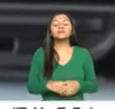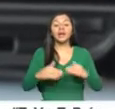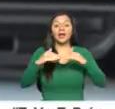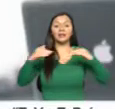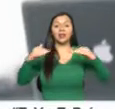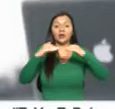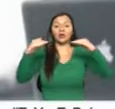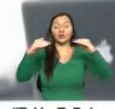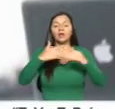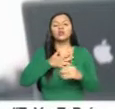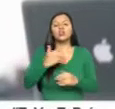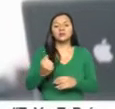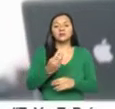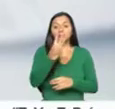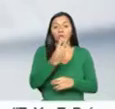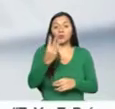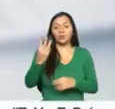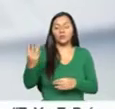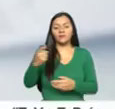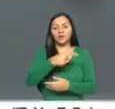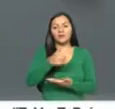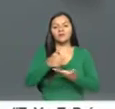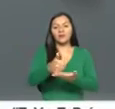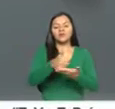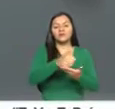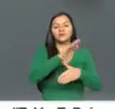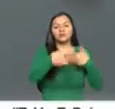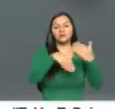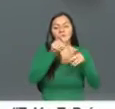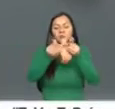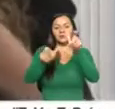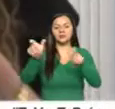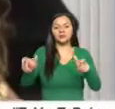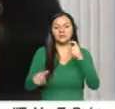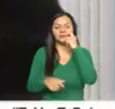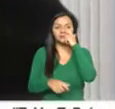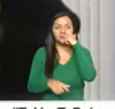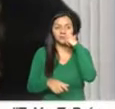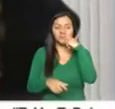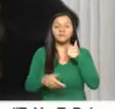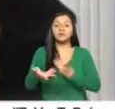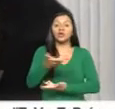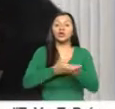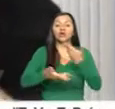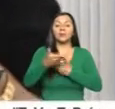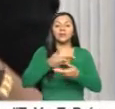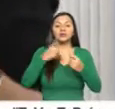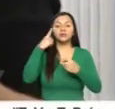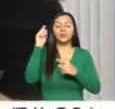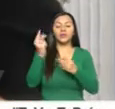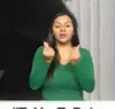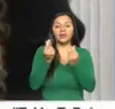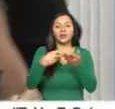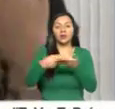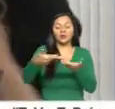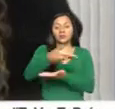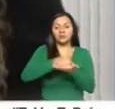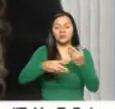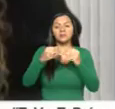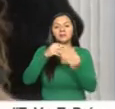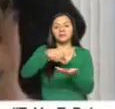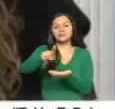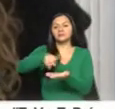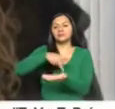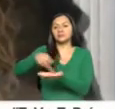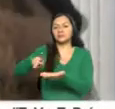concurso están encaminadas a beneficiar a la ciudadanía. Es en comercio electrónico para facilitar sistemas de pago en